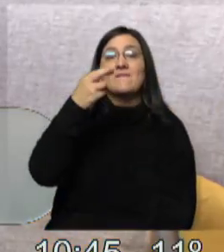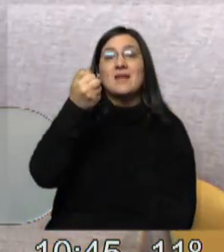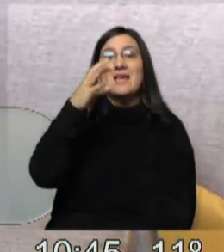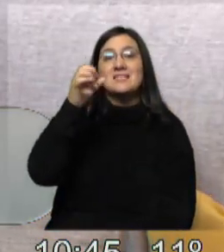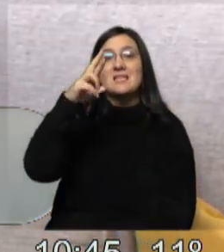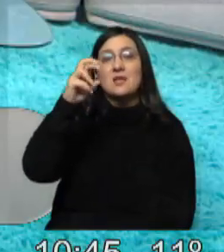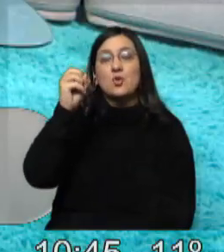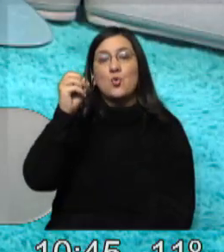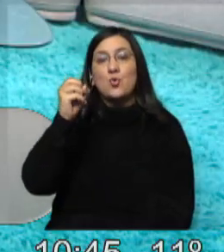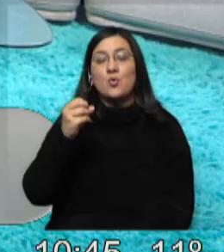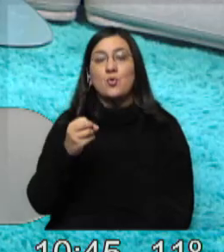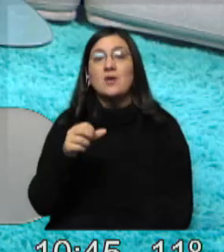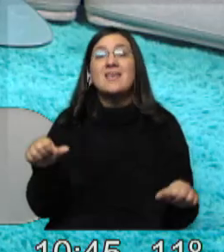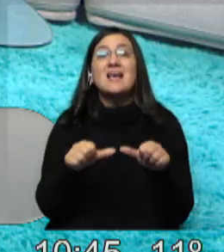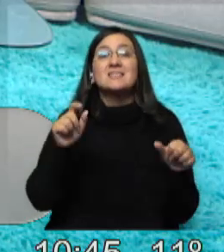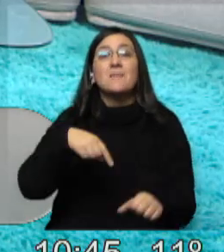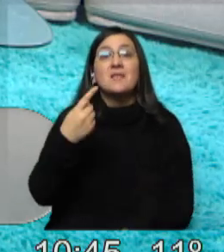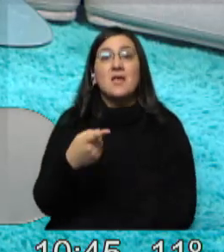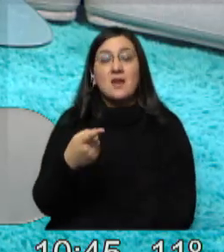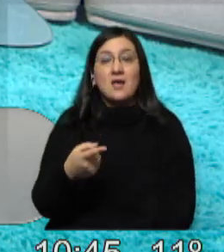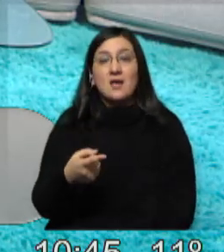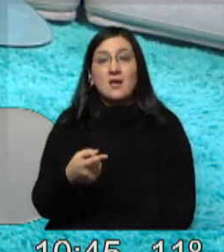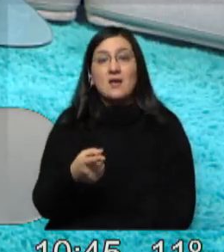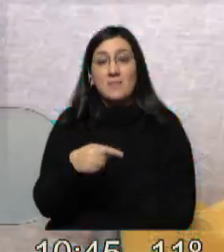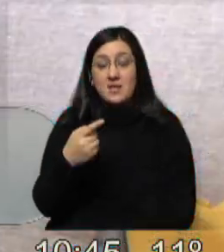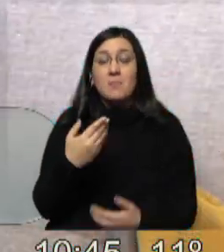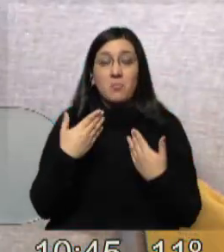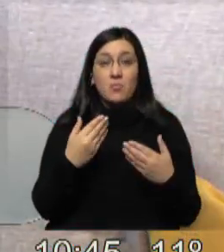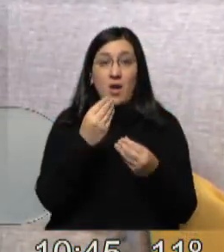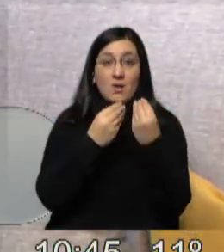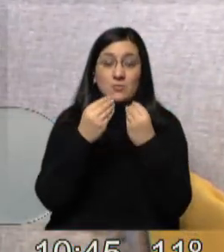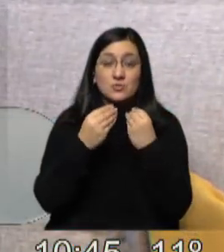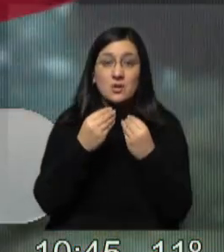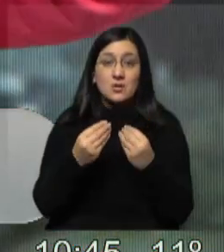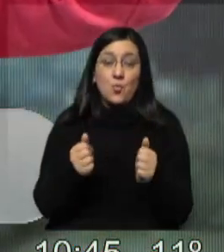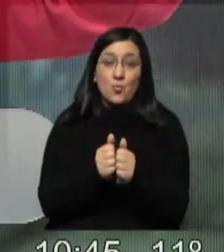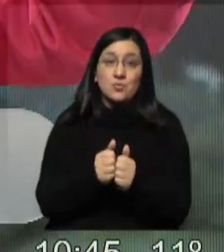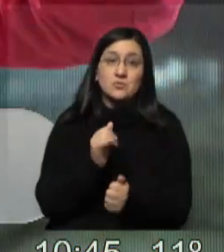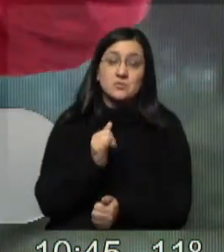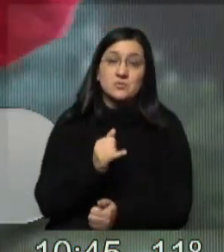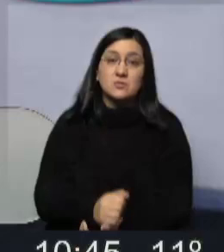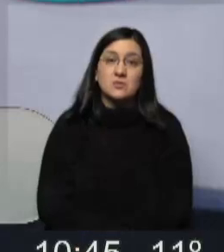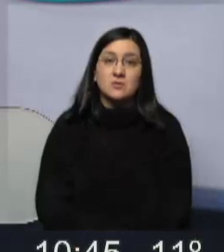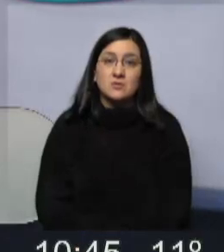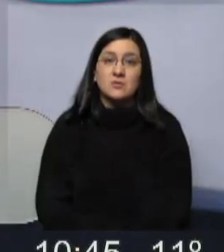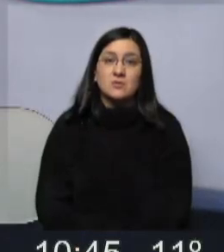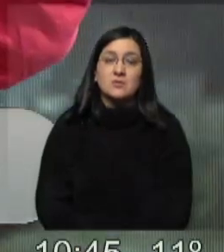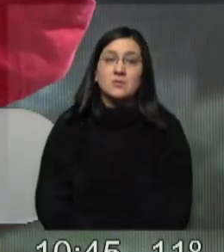sí, ahí va Siberio. ¿Qué tenés que hacer mañana? Vamos todos para ahí, como sabes. Claro, exacto, dale. Y ya armó la mesa. Llevamos gente. A Manuel,